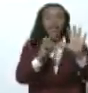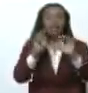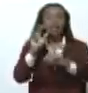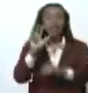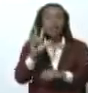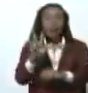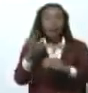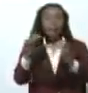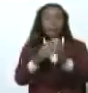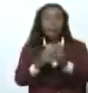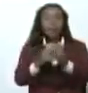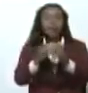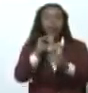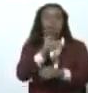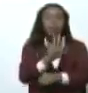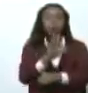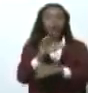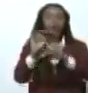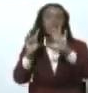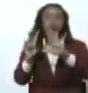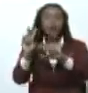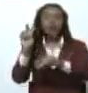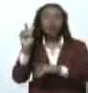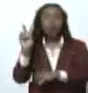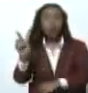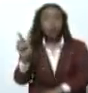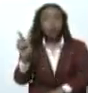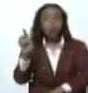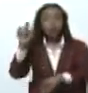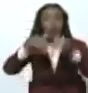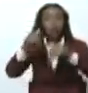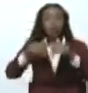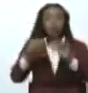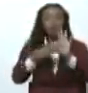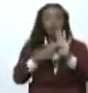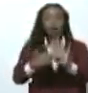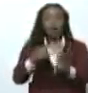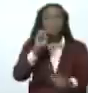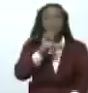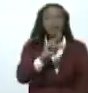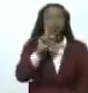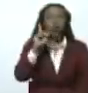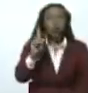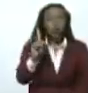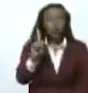73.572 votos, lo que representa un